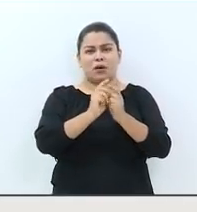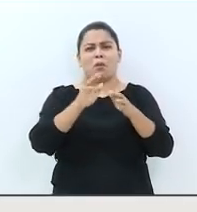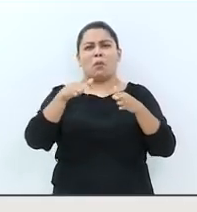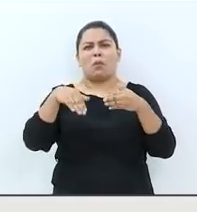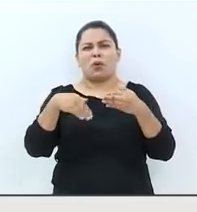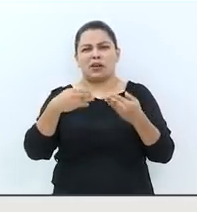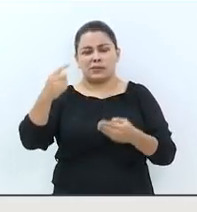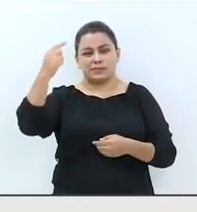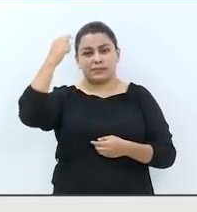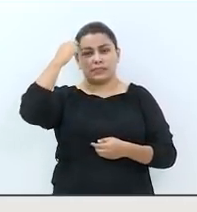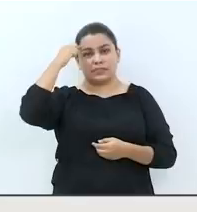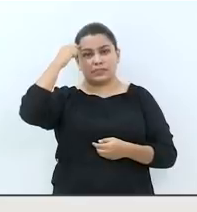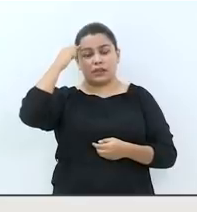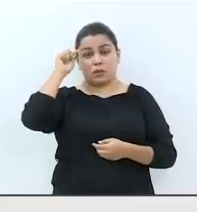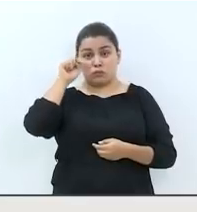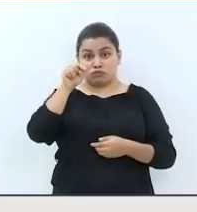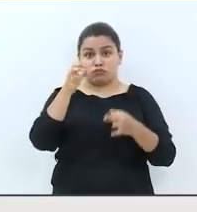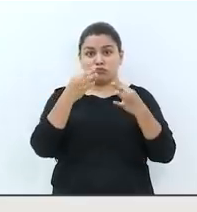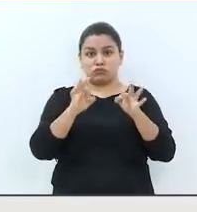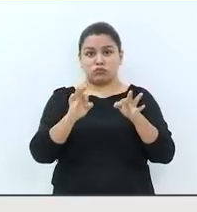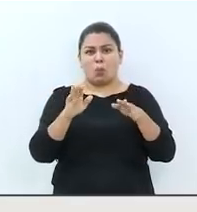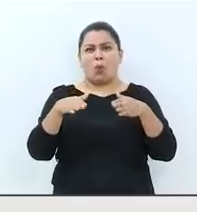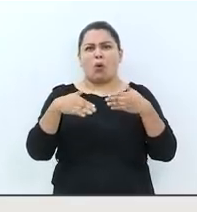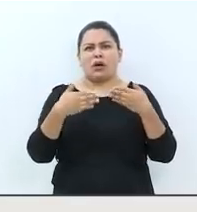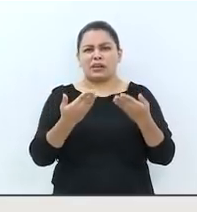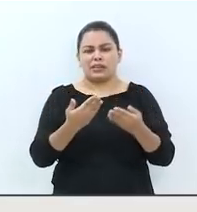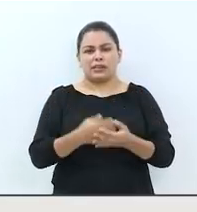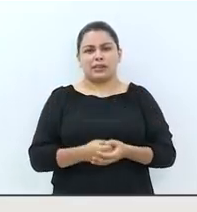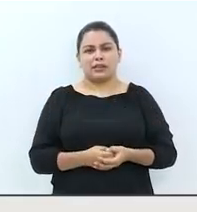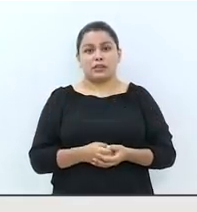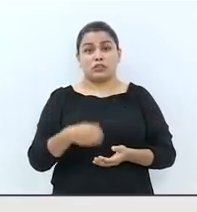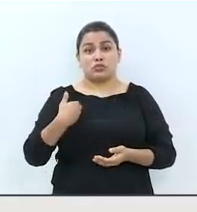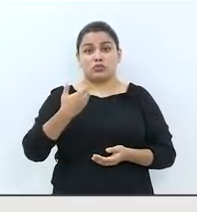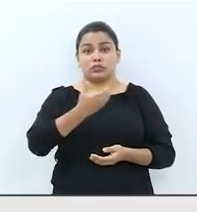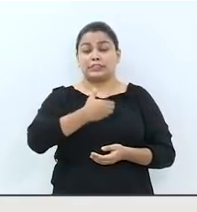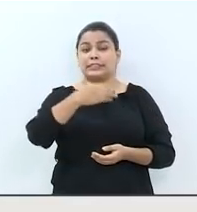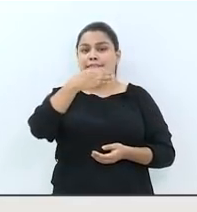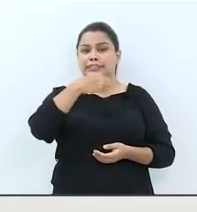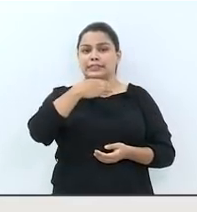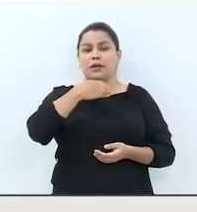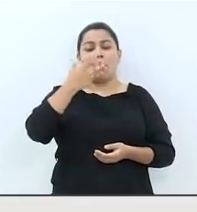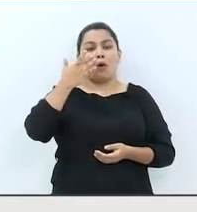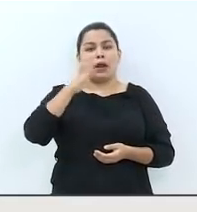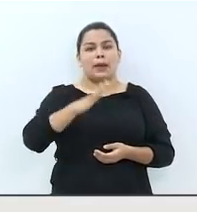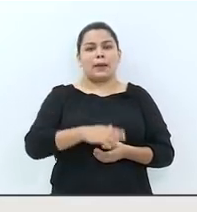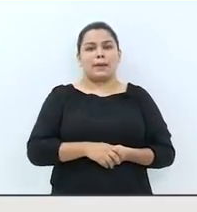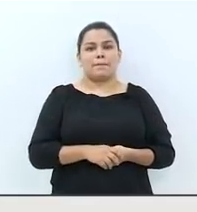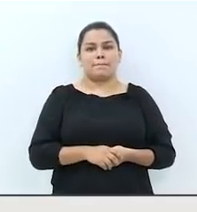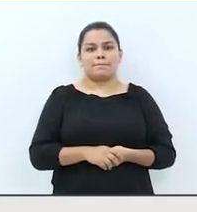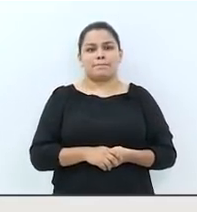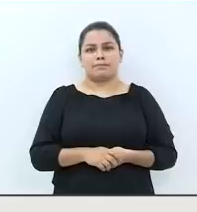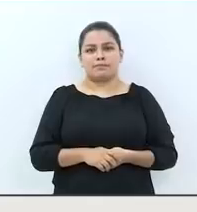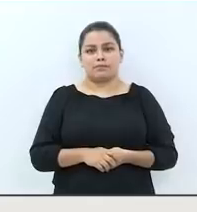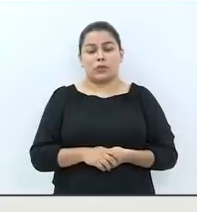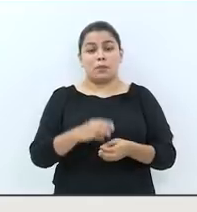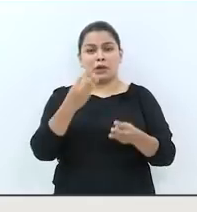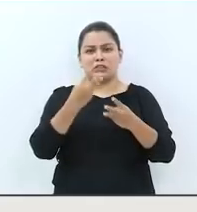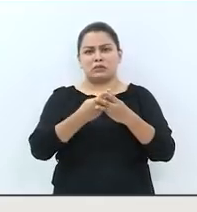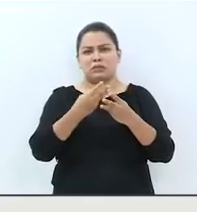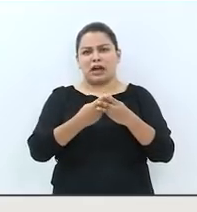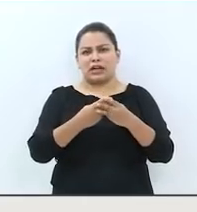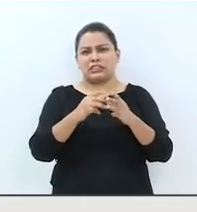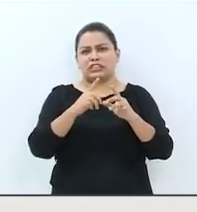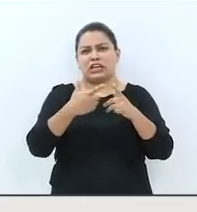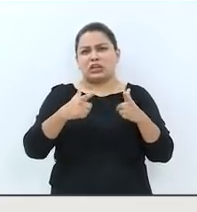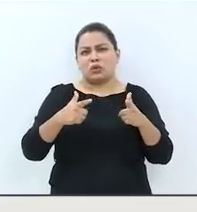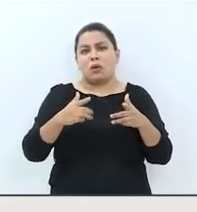que pensamos como pensamos. ¿Por qué es que se nos dificulta, por ejemplo, como Elsa nos destacó, matemáticas y no